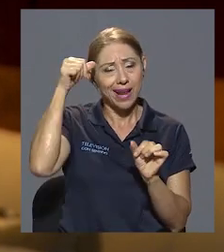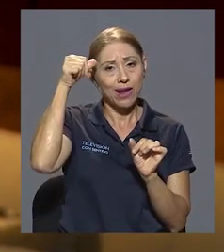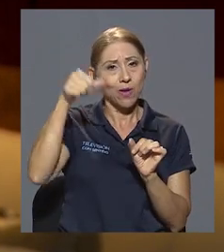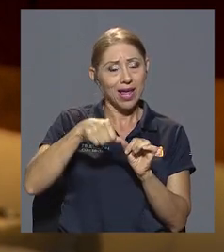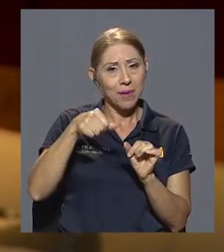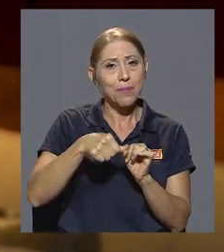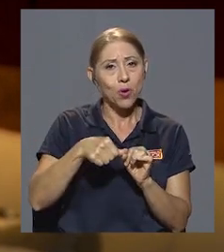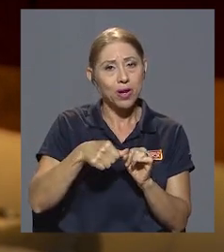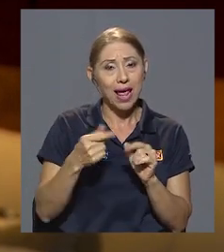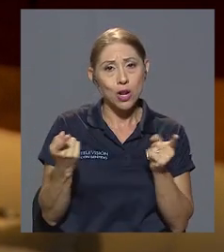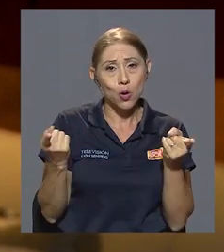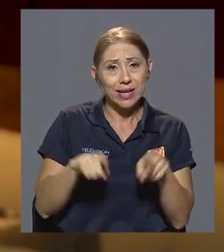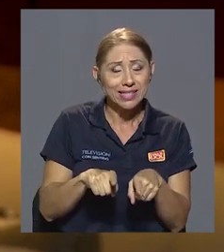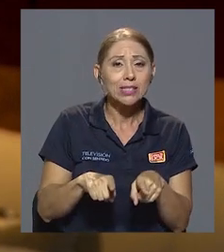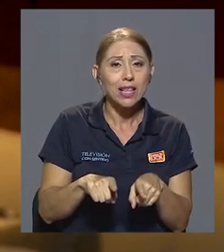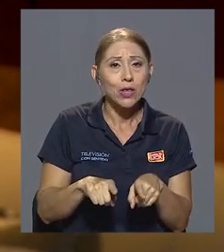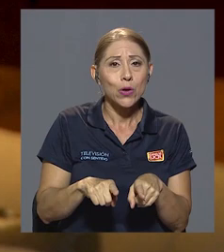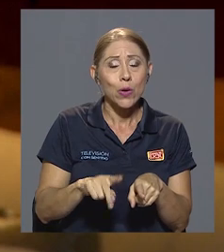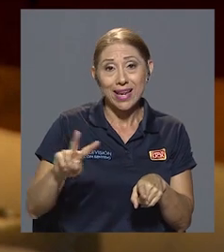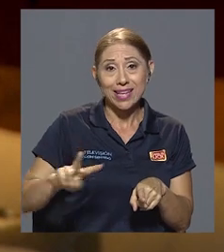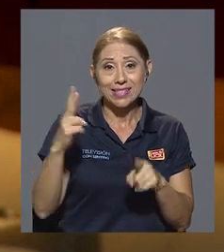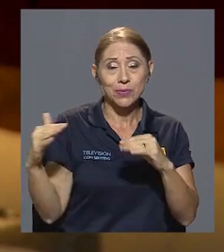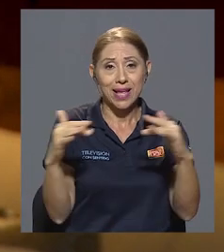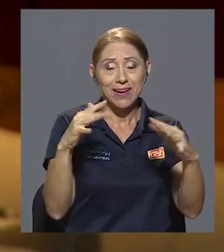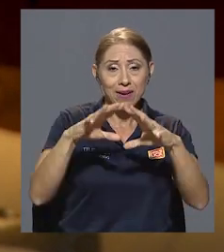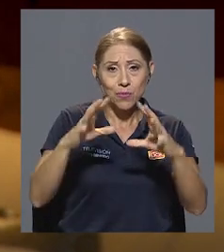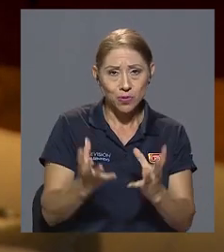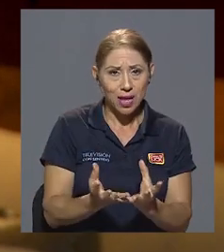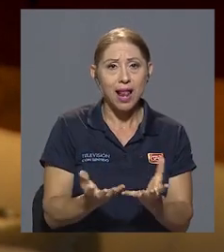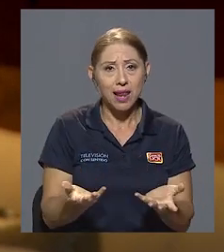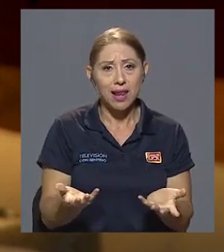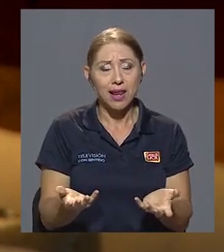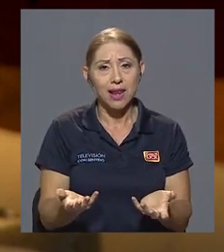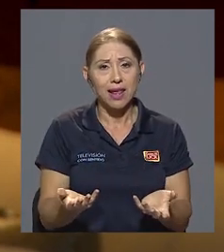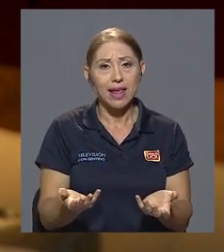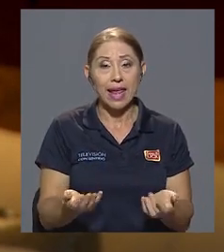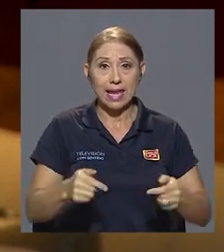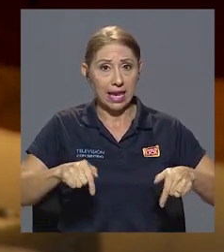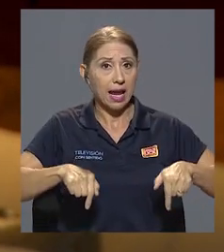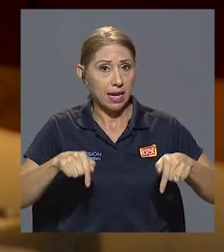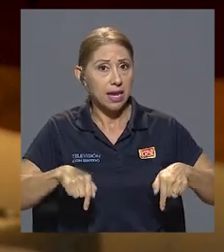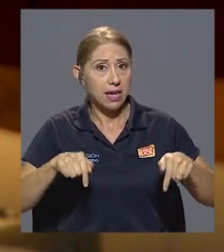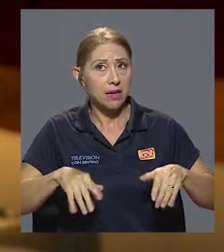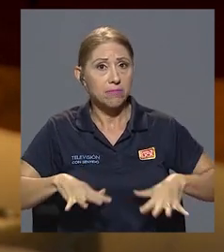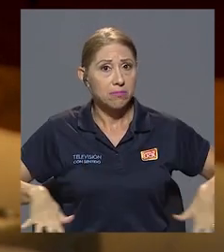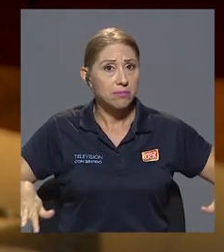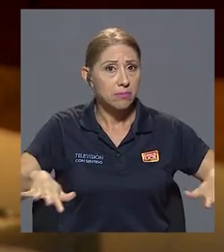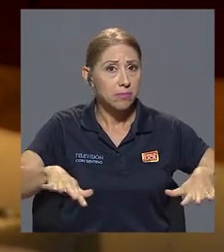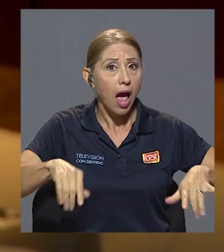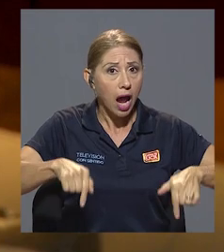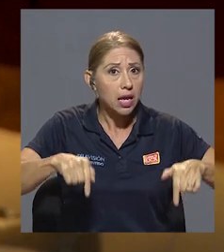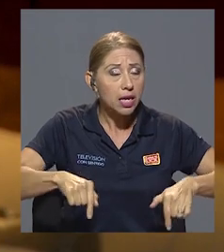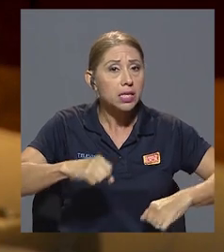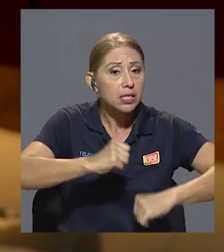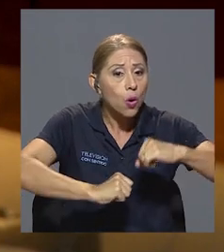memoria lo que sucedió durante la misma segunda guerra mundial en que aquí se construyeron